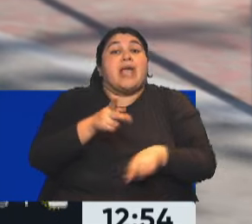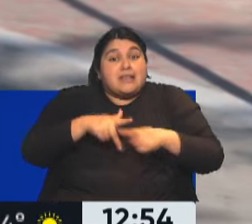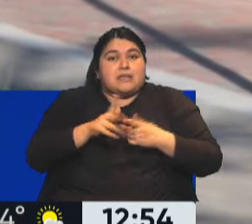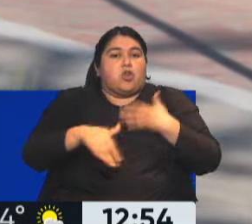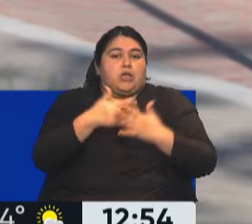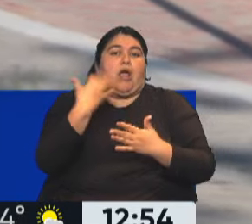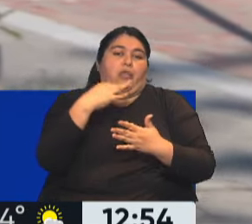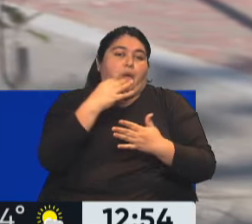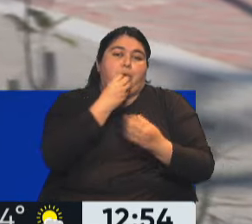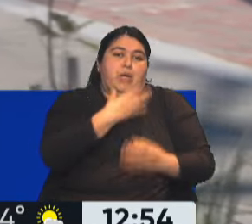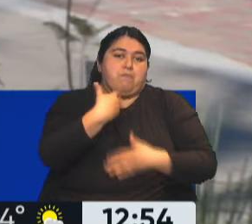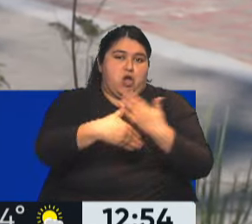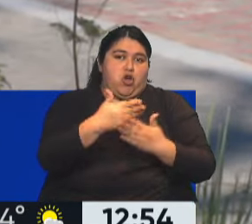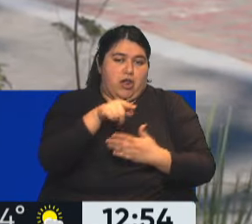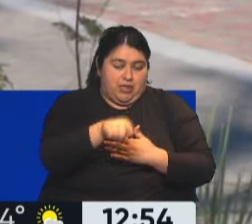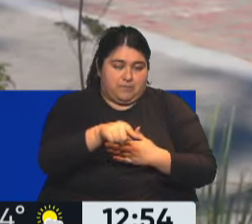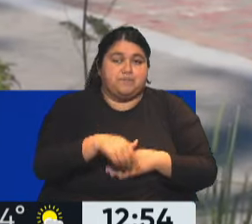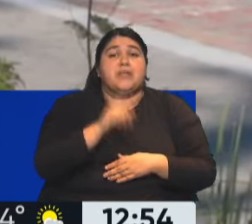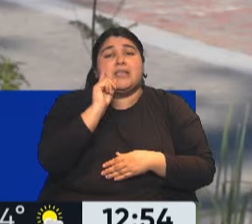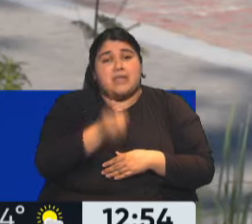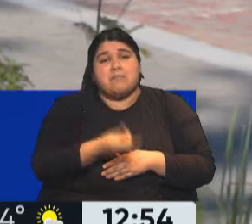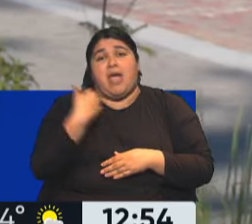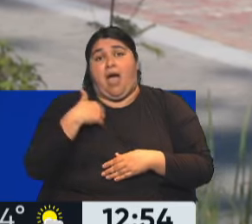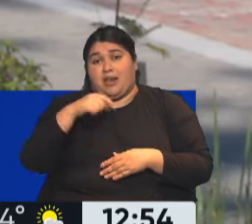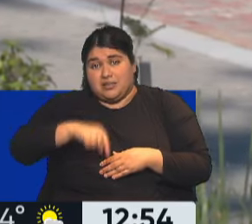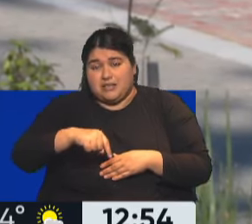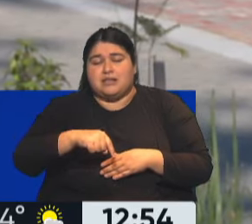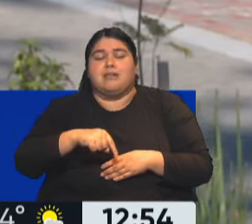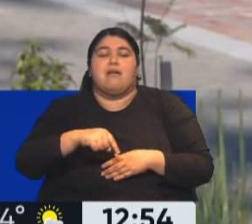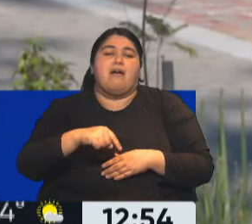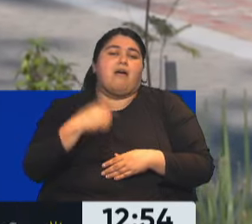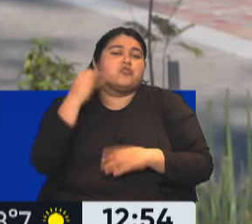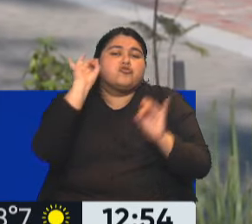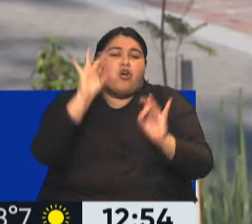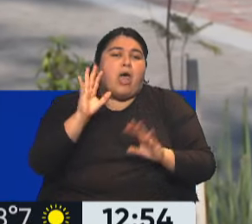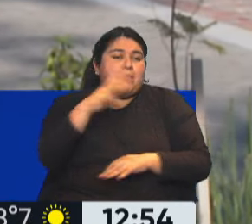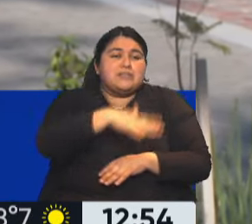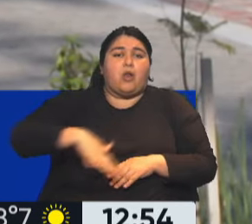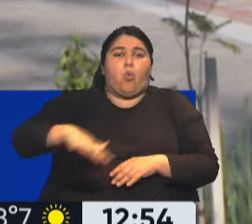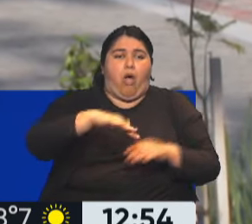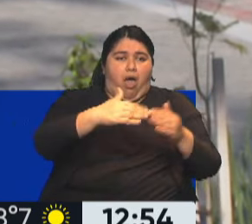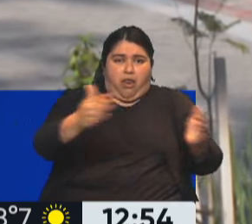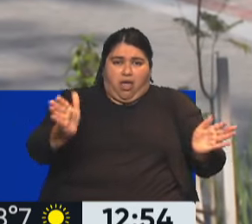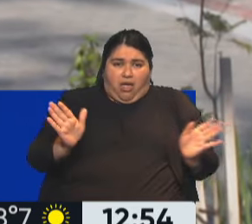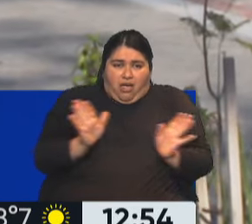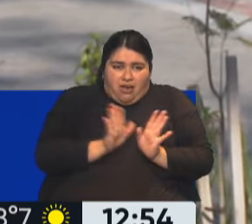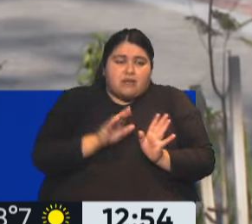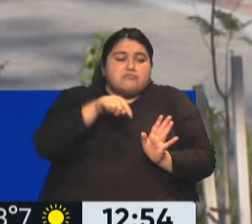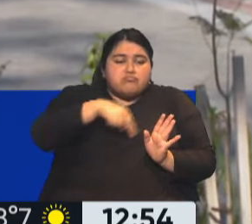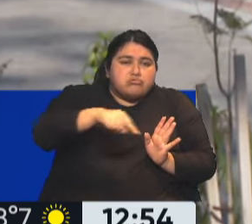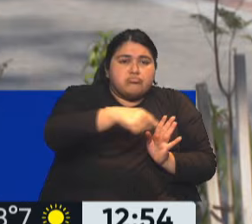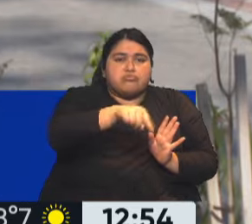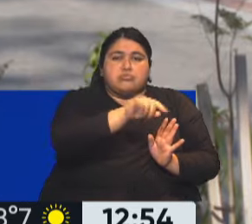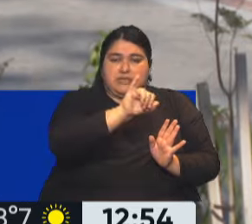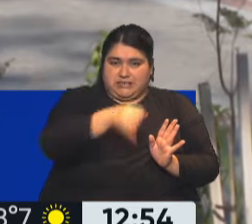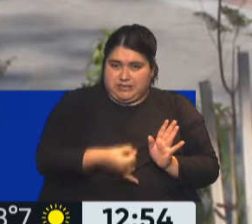vaya avanzando. Pero además en Argentina solamente pueden circular en lugares cerrados. Claro. Este es un prototipo, hay que